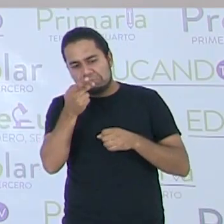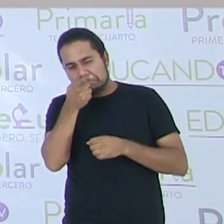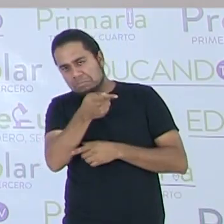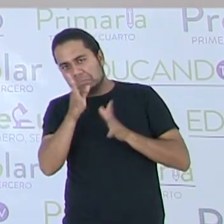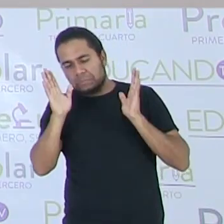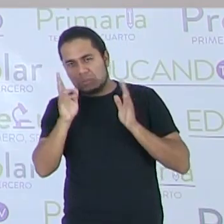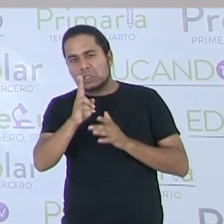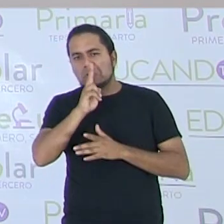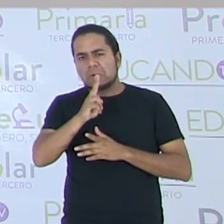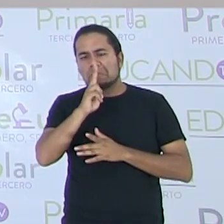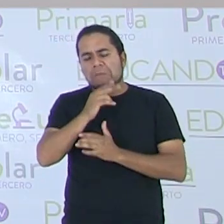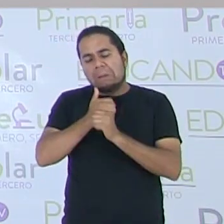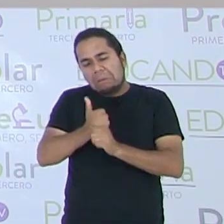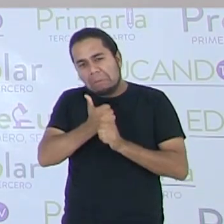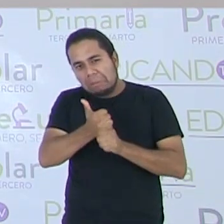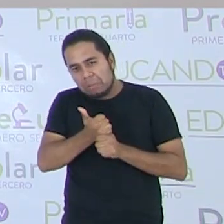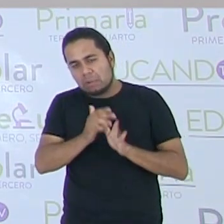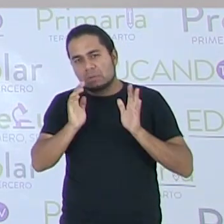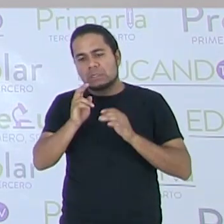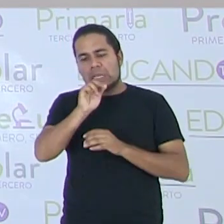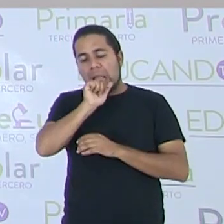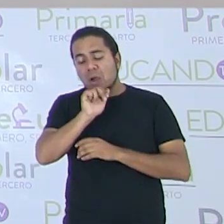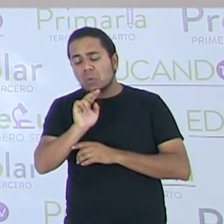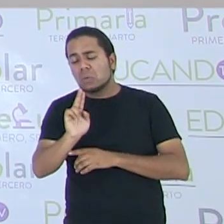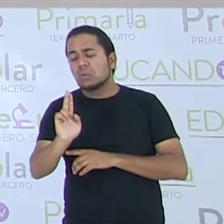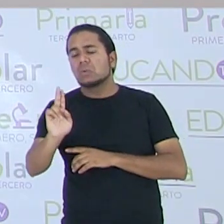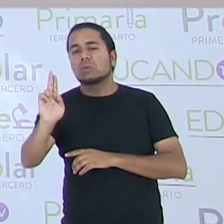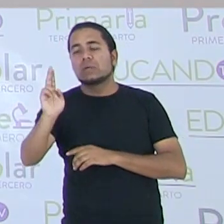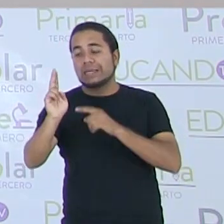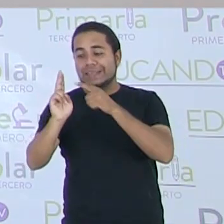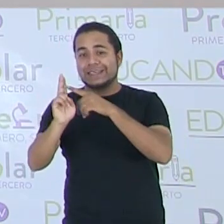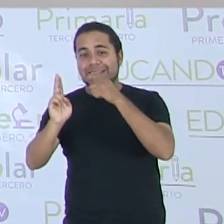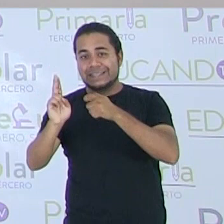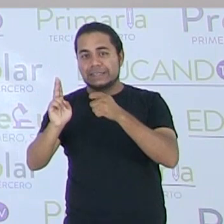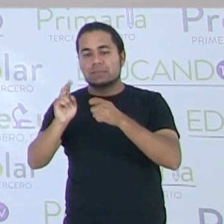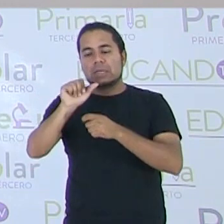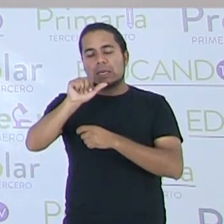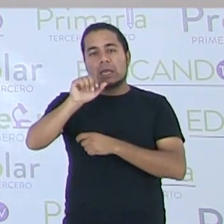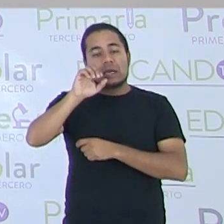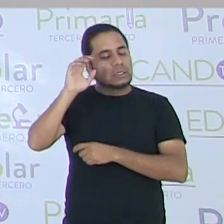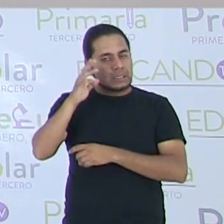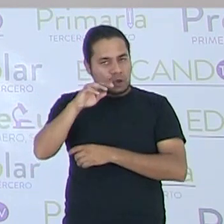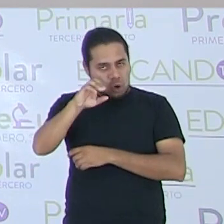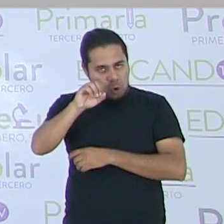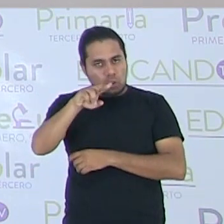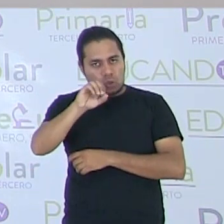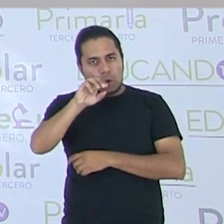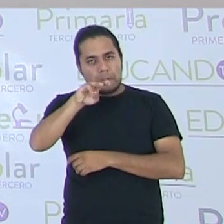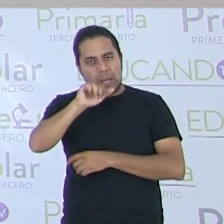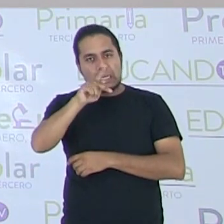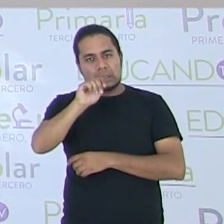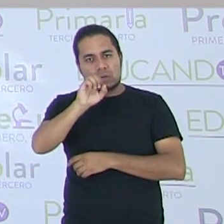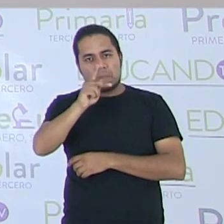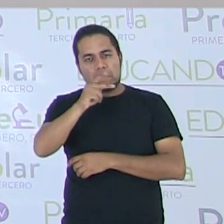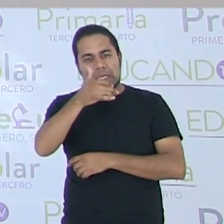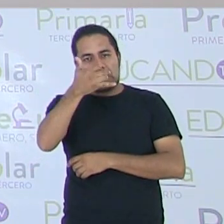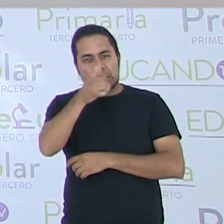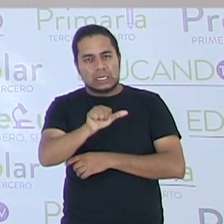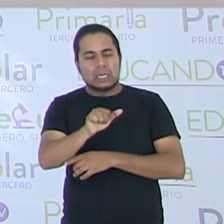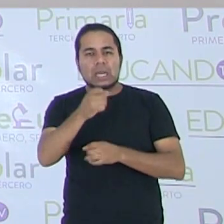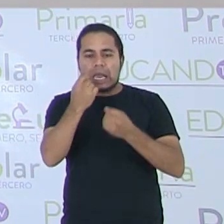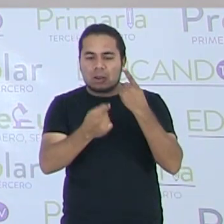coyote se lamenta. ¡Au! Esa parte es la onomatopeya y muchos poemas lo